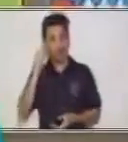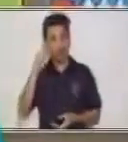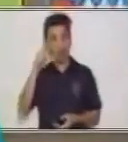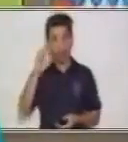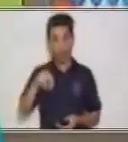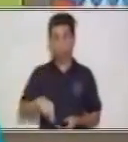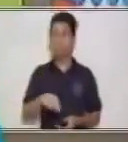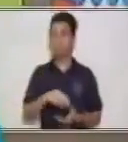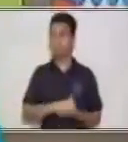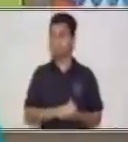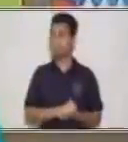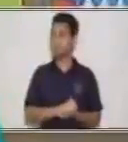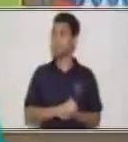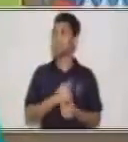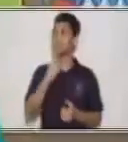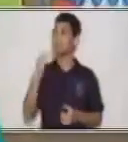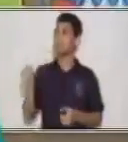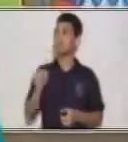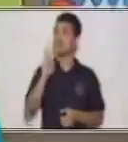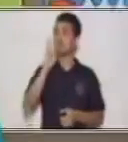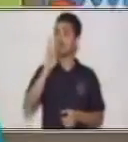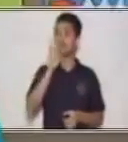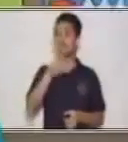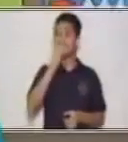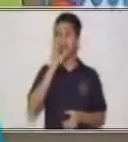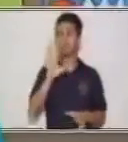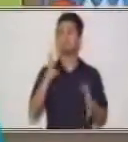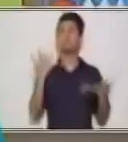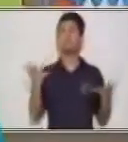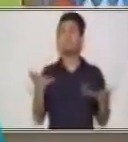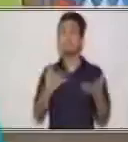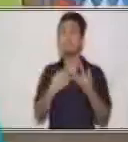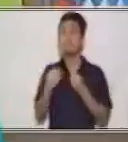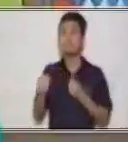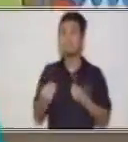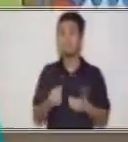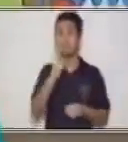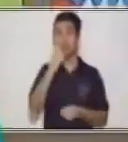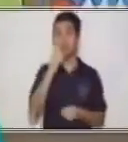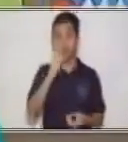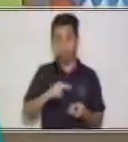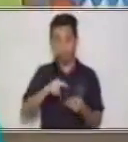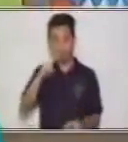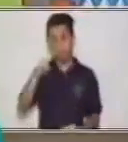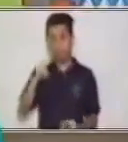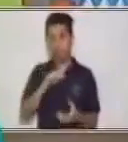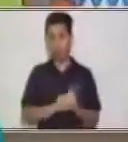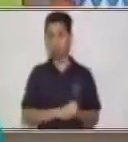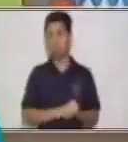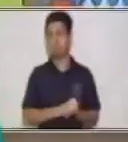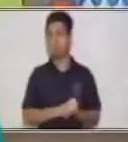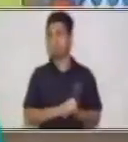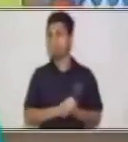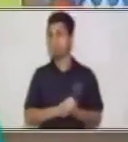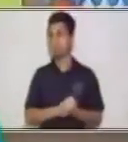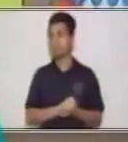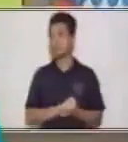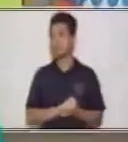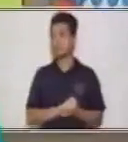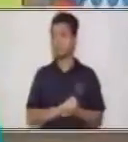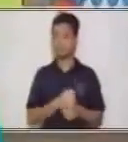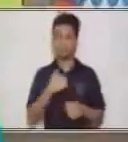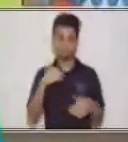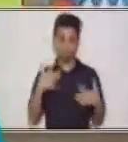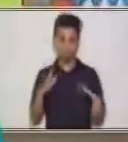pregunta. 3 vasos. 3 vasos equivale a una botella. Muy bien, ya que hemos hecho